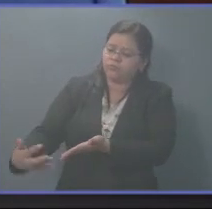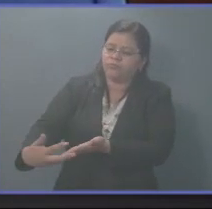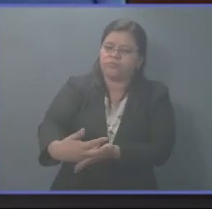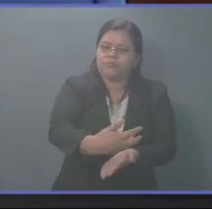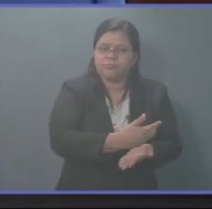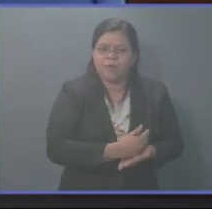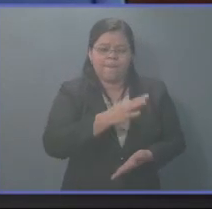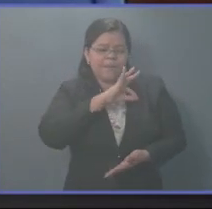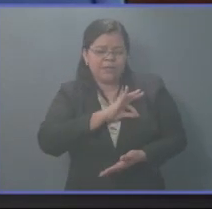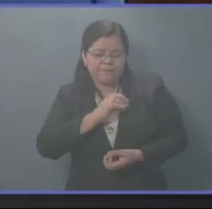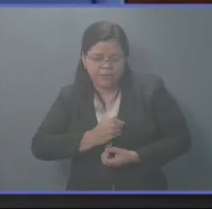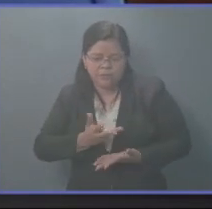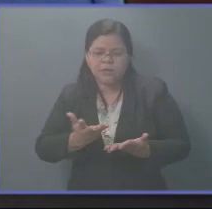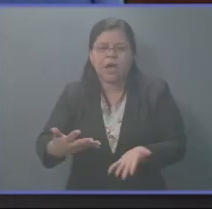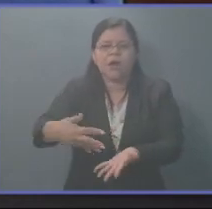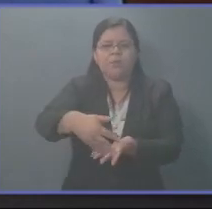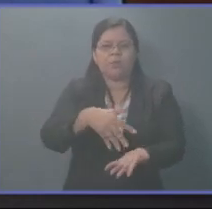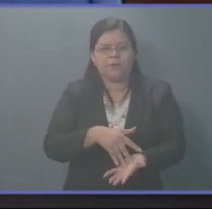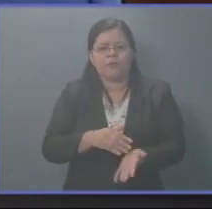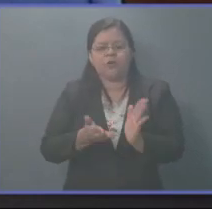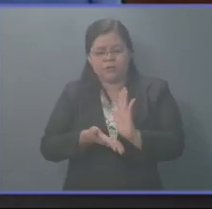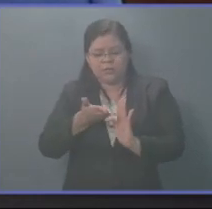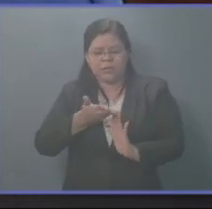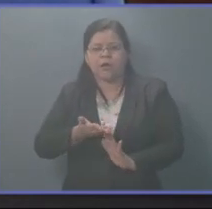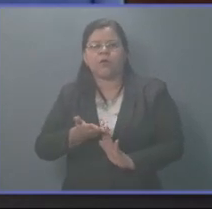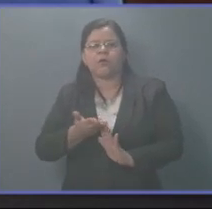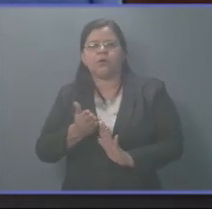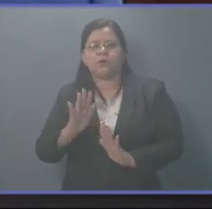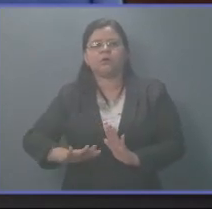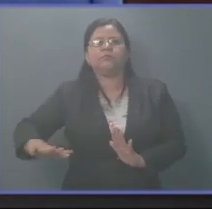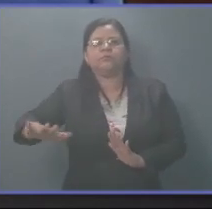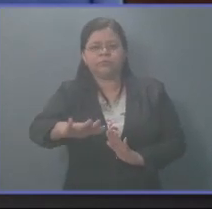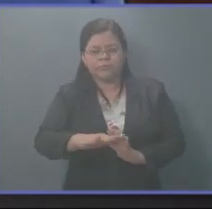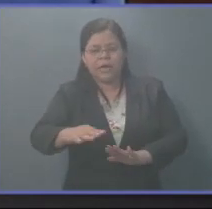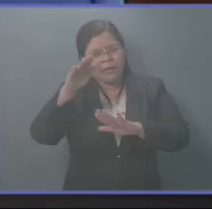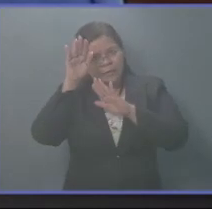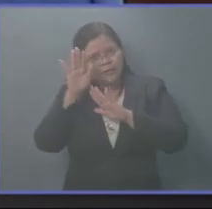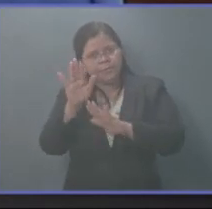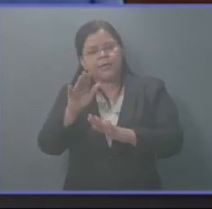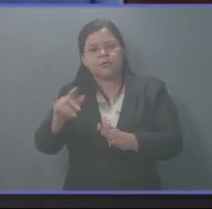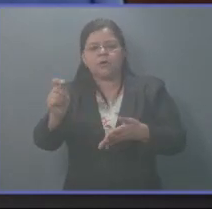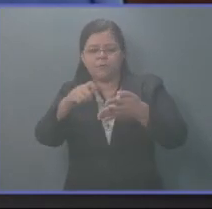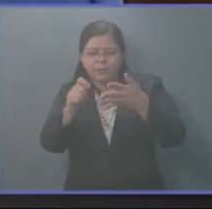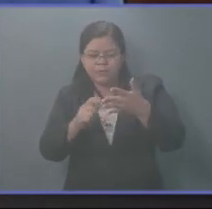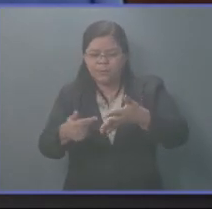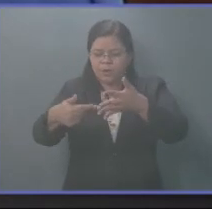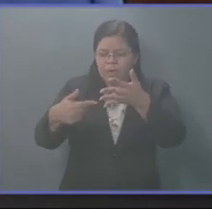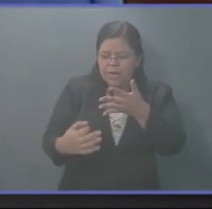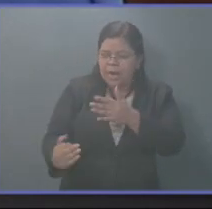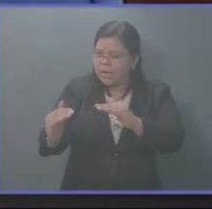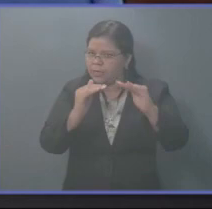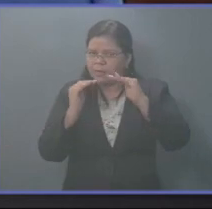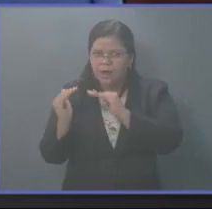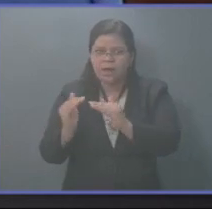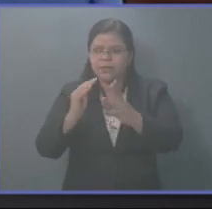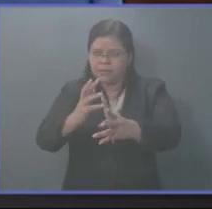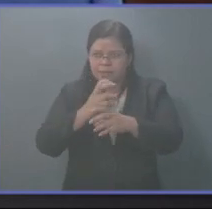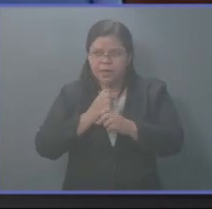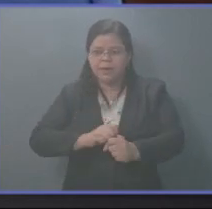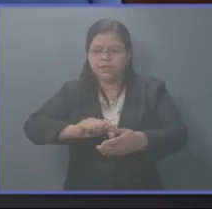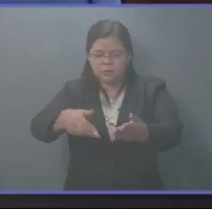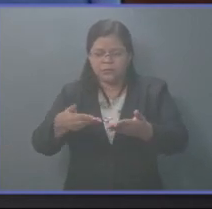para beneficio de sus ciudadanos, contribuyendo así al desarrollo local, respetando el principio de legalidad y los derechos y